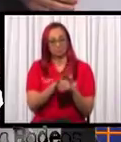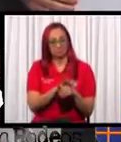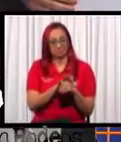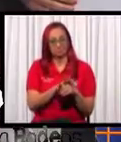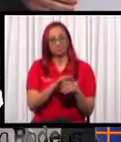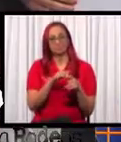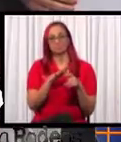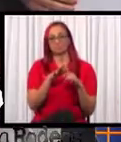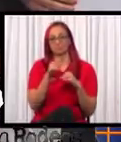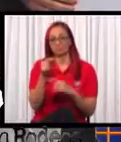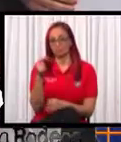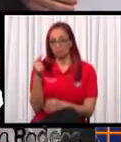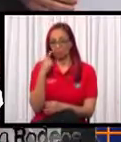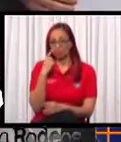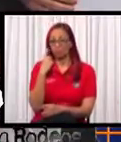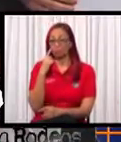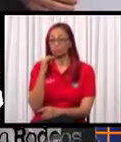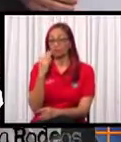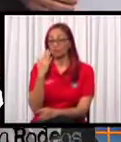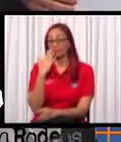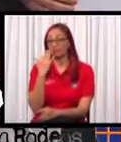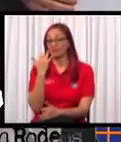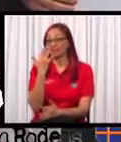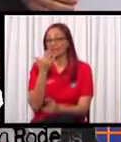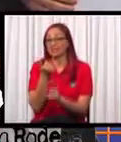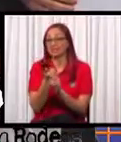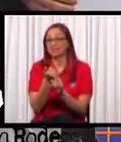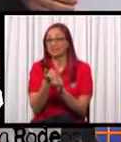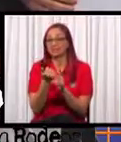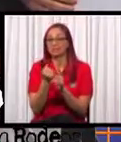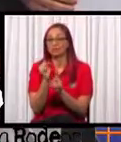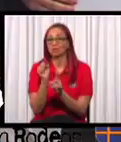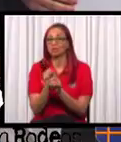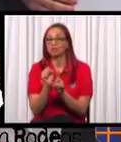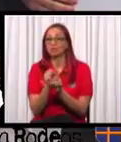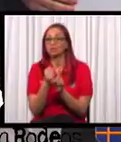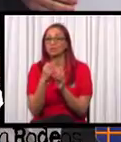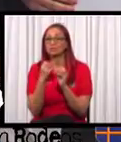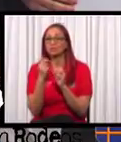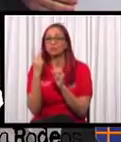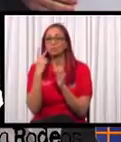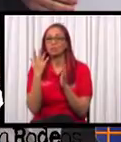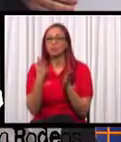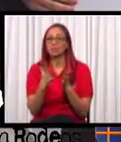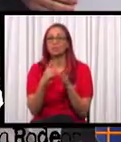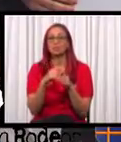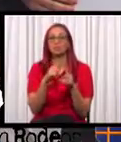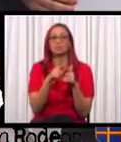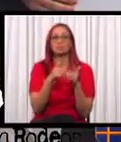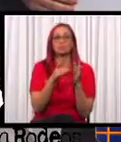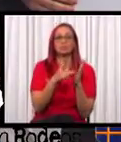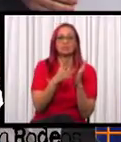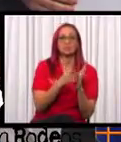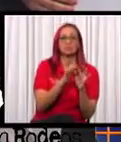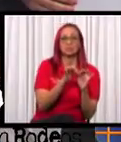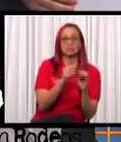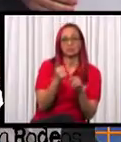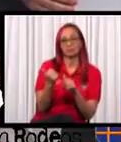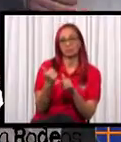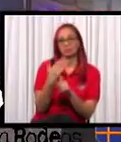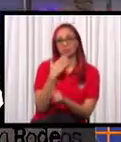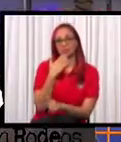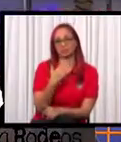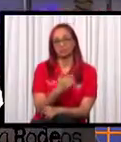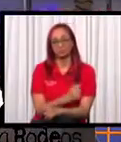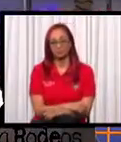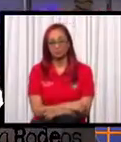gobierno, porque usted sabe que en estas comisiones hay mucho politiquero y los técnicos quedan afuera. Muchas gracias. No, muchísimas